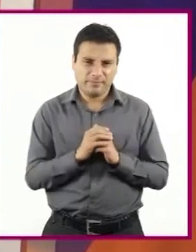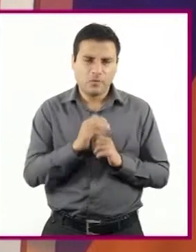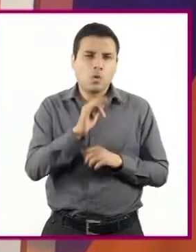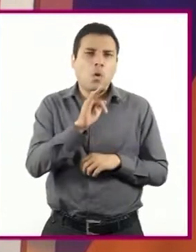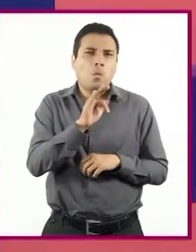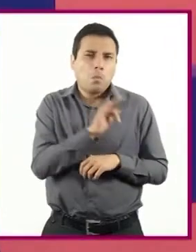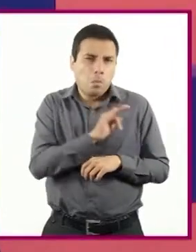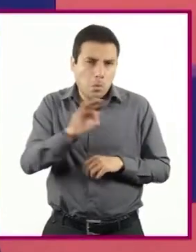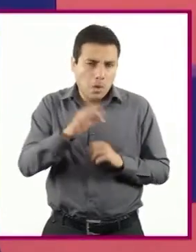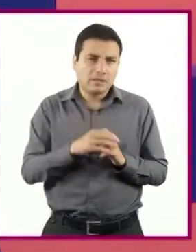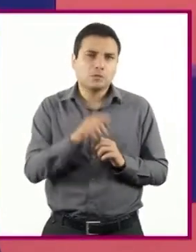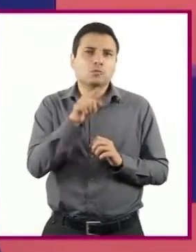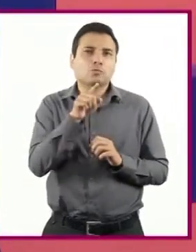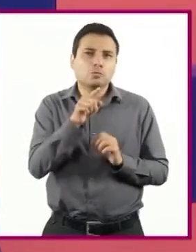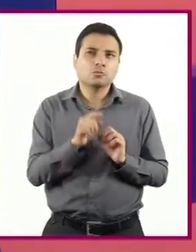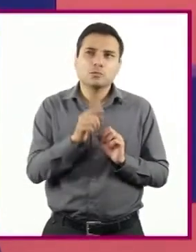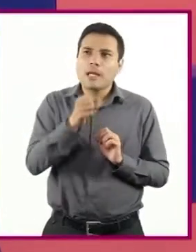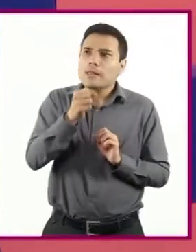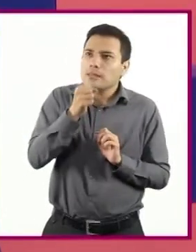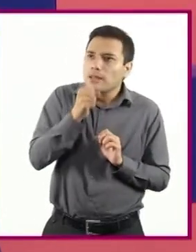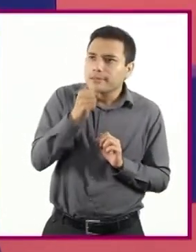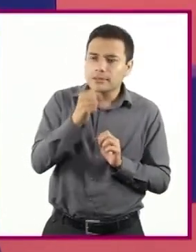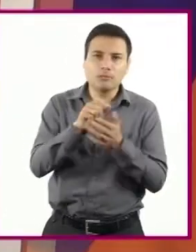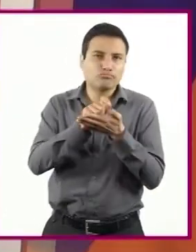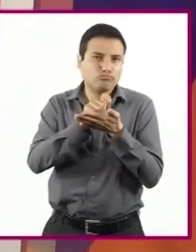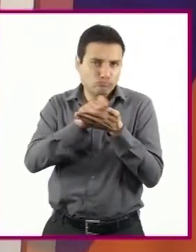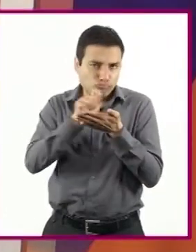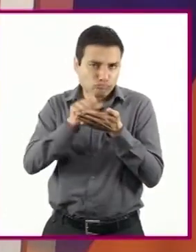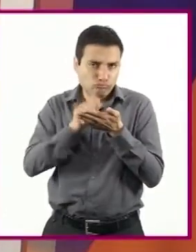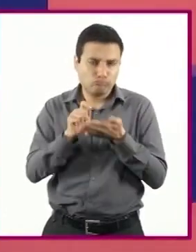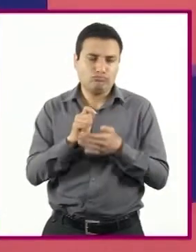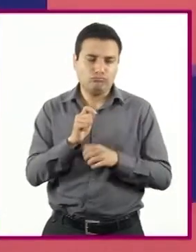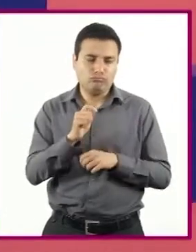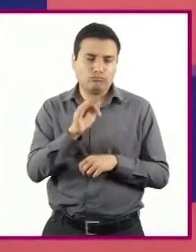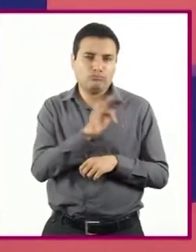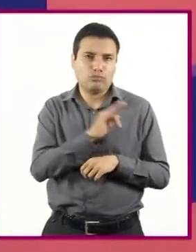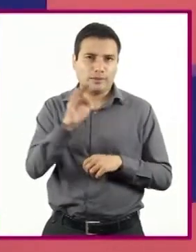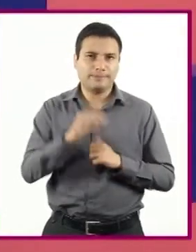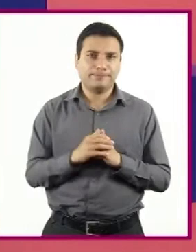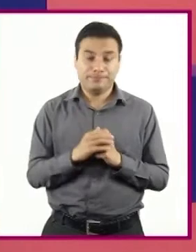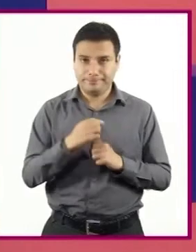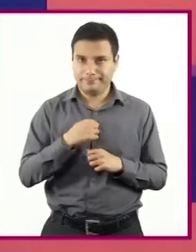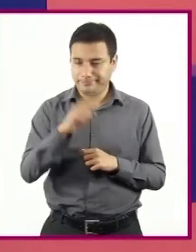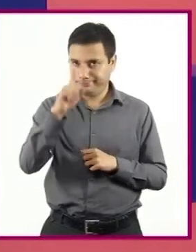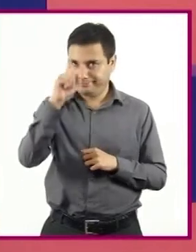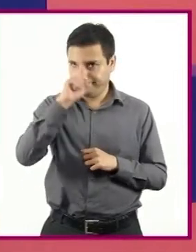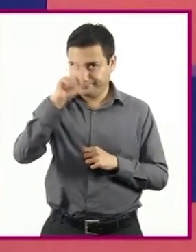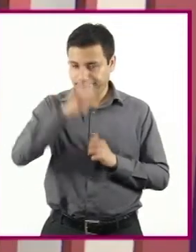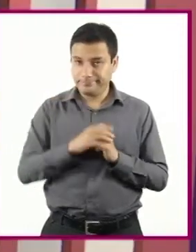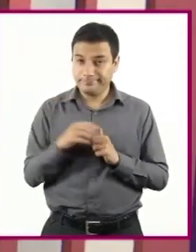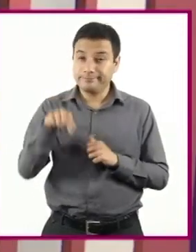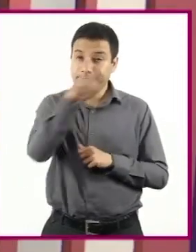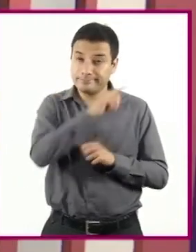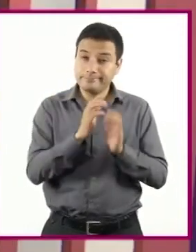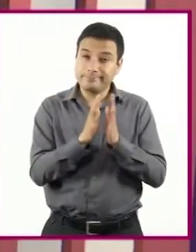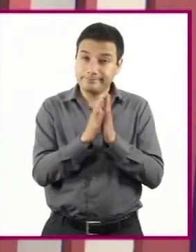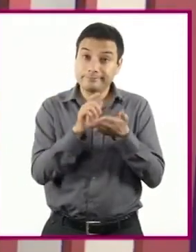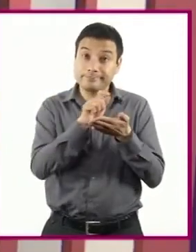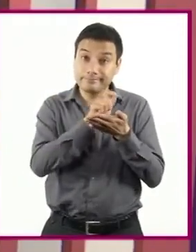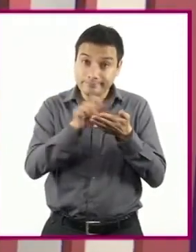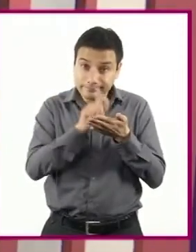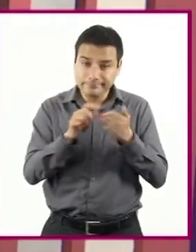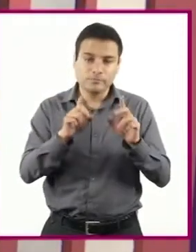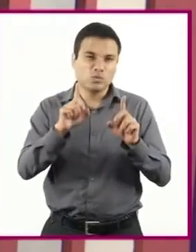registrar las respuestas de sus entrevistados y sus observaciones en su libreta de notas. También les recomiendo tomar notas, así como registrar